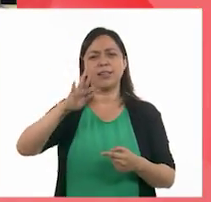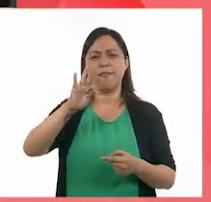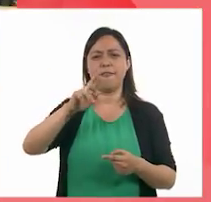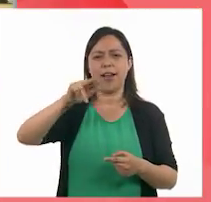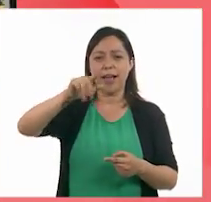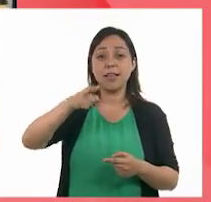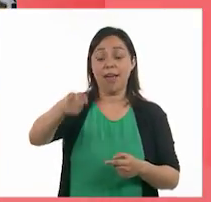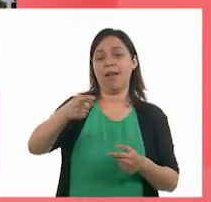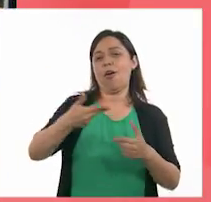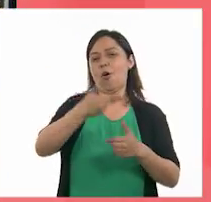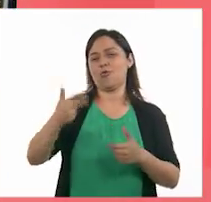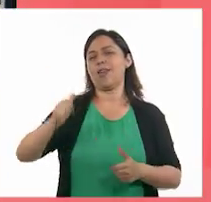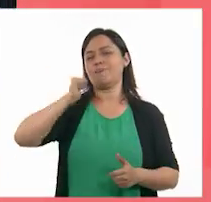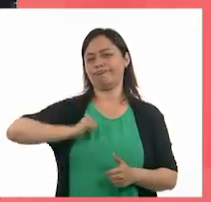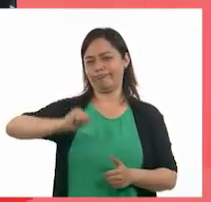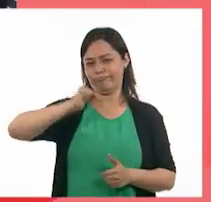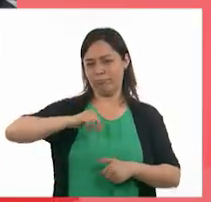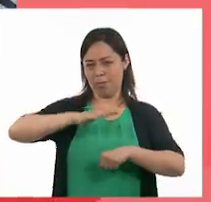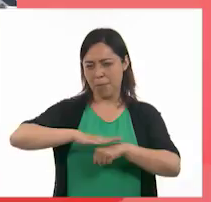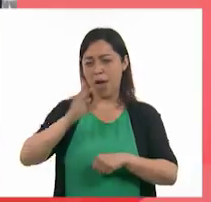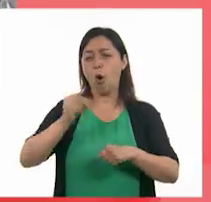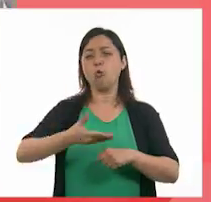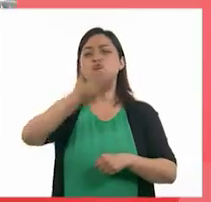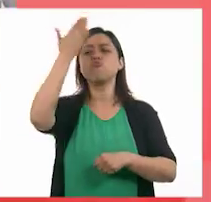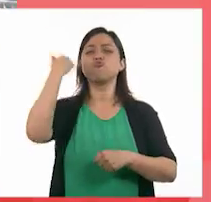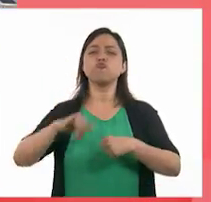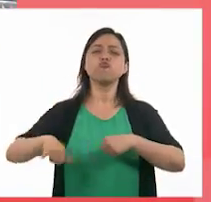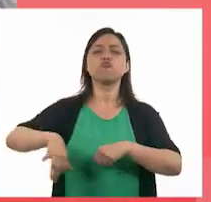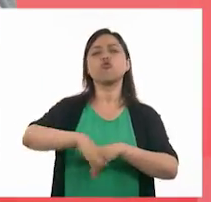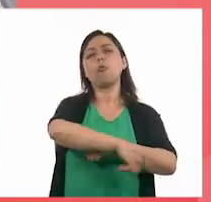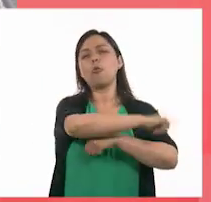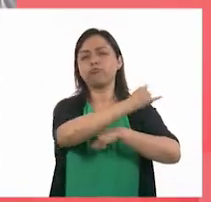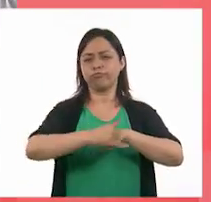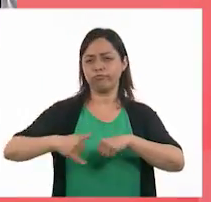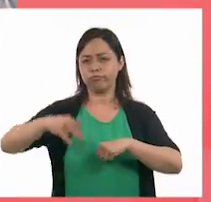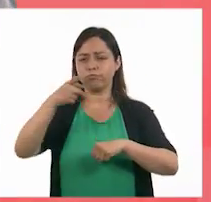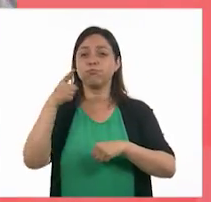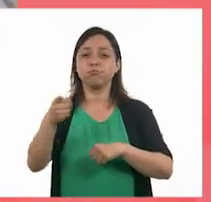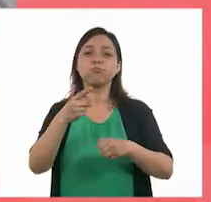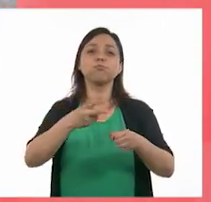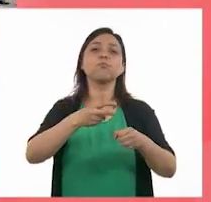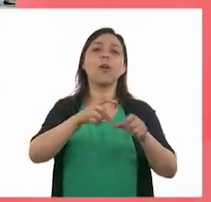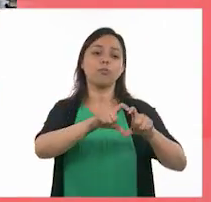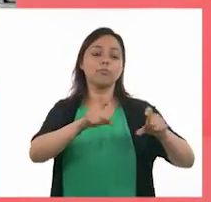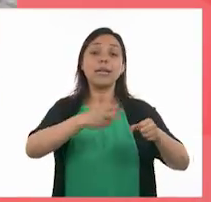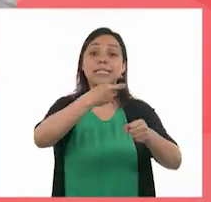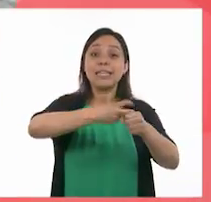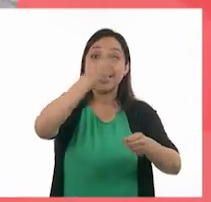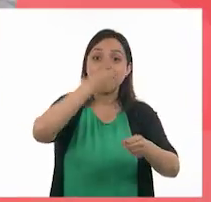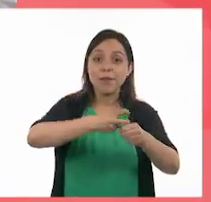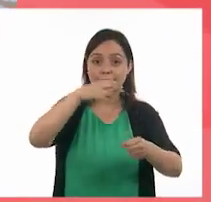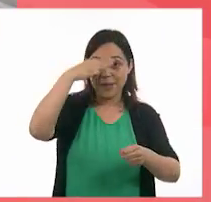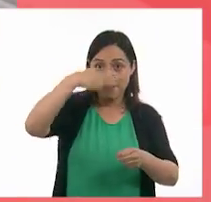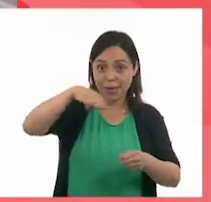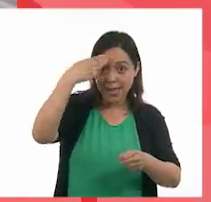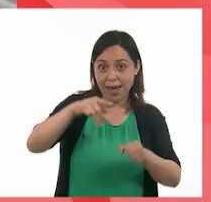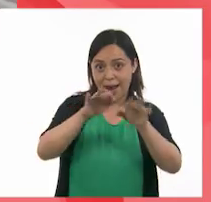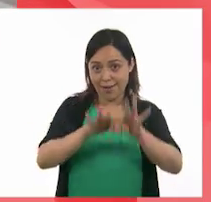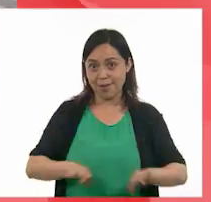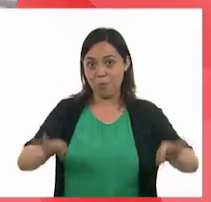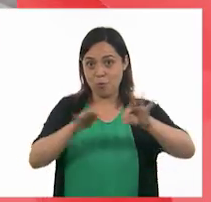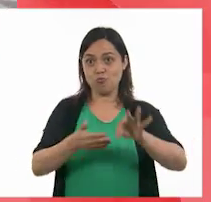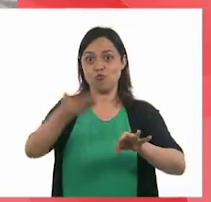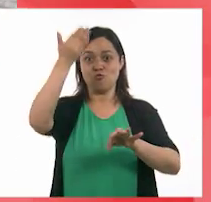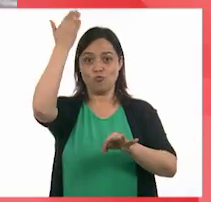Tijuana, como aquella legendaria ballena, que es la cerveza Mexicali, era una de las partes importantes de aquel